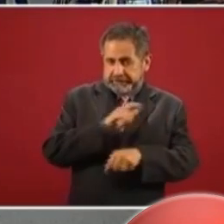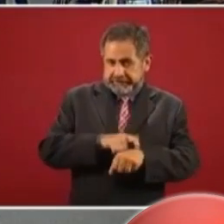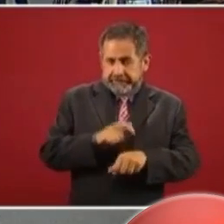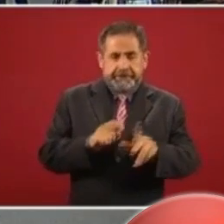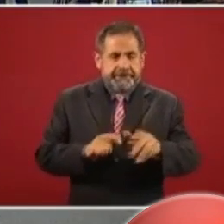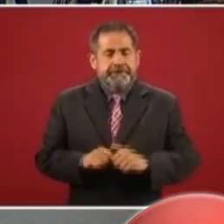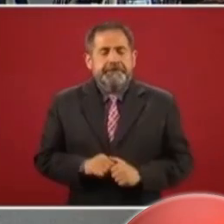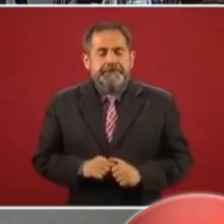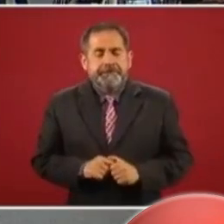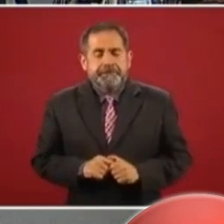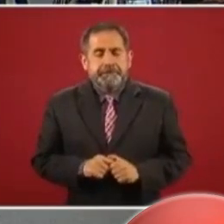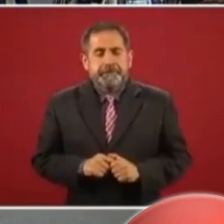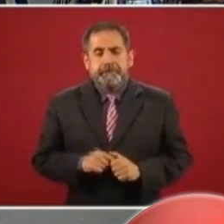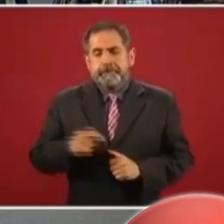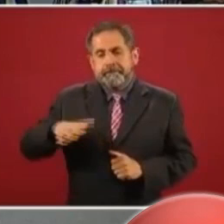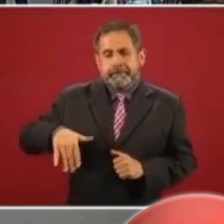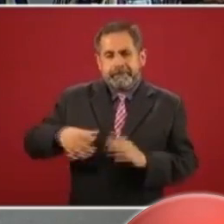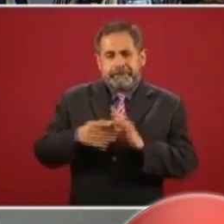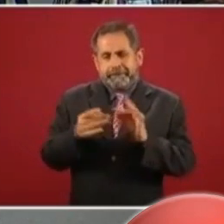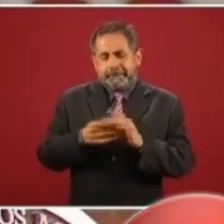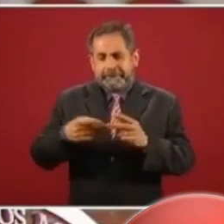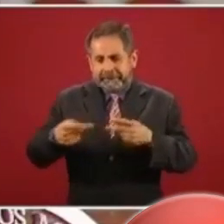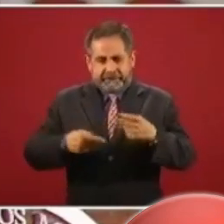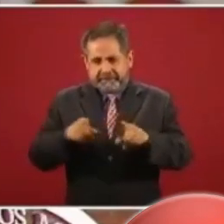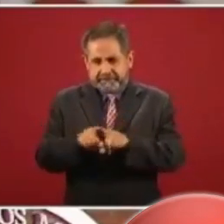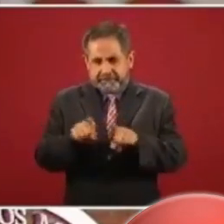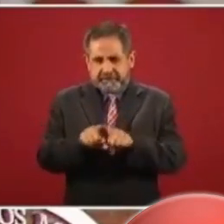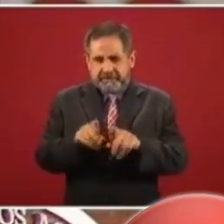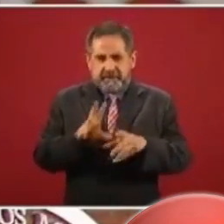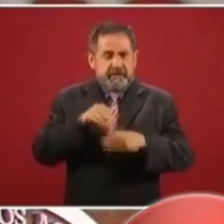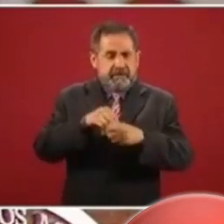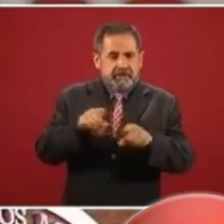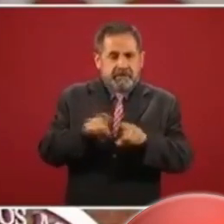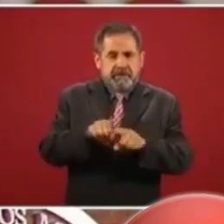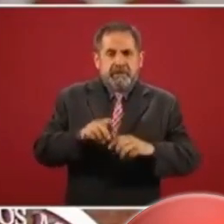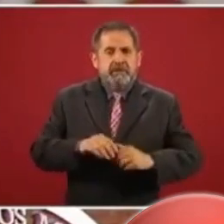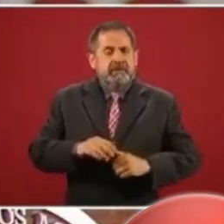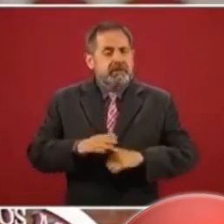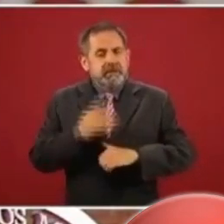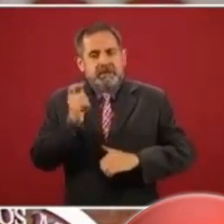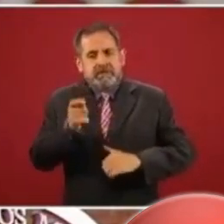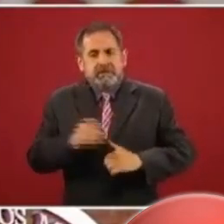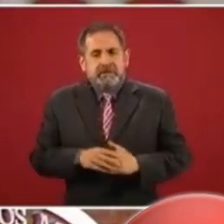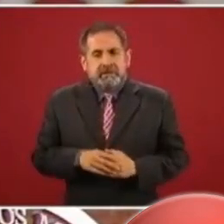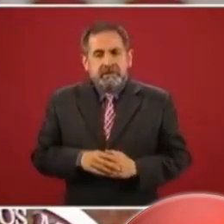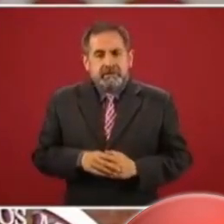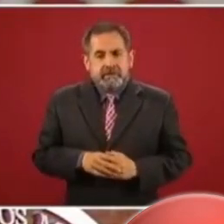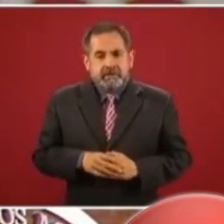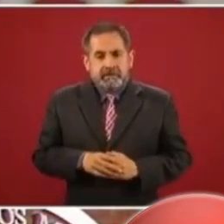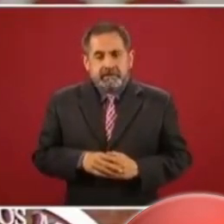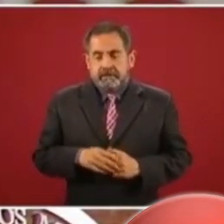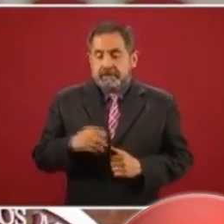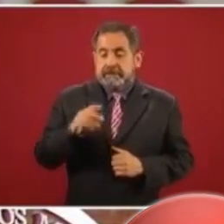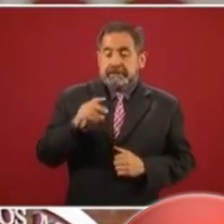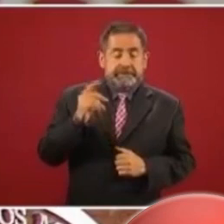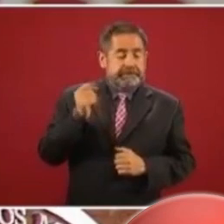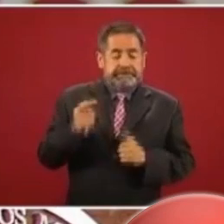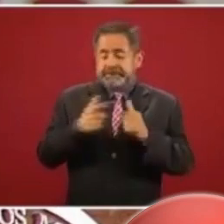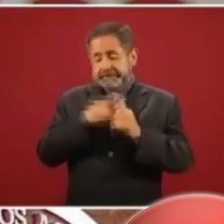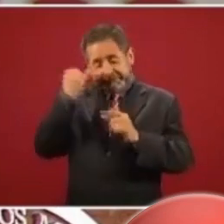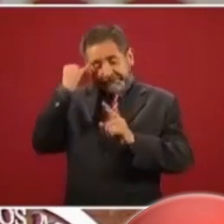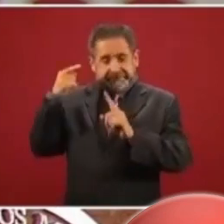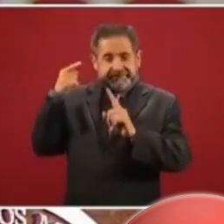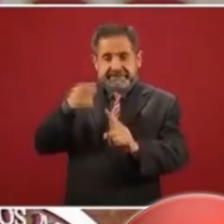que tenía mucho que ver con lo que se preguntaba hace un momento de la infraestructura y demás, porque la primera intención para nosotros es